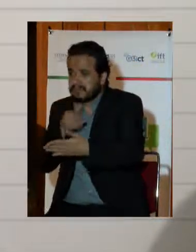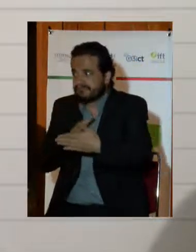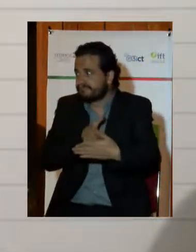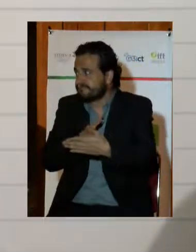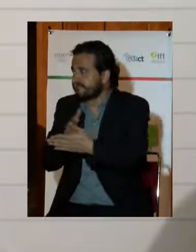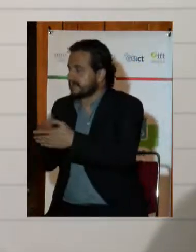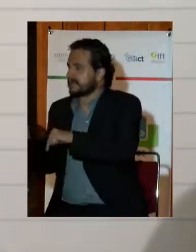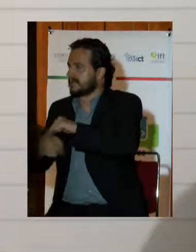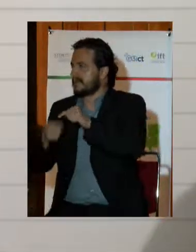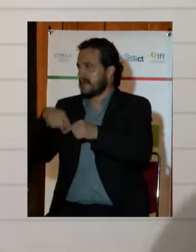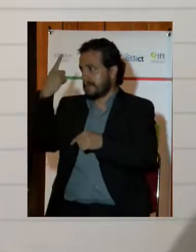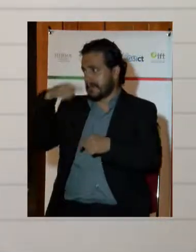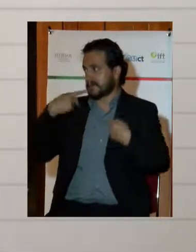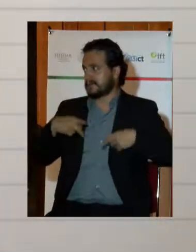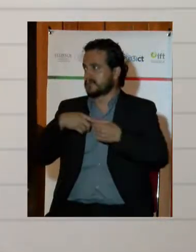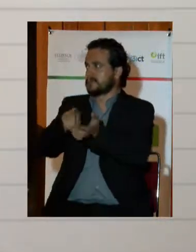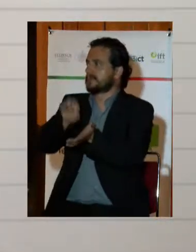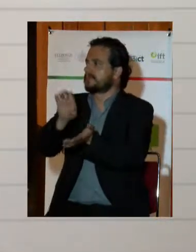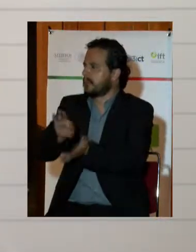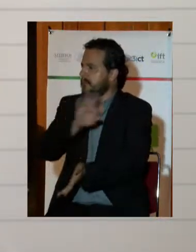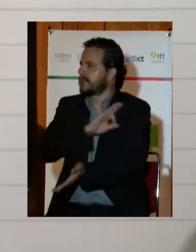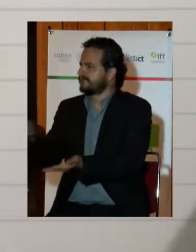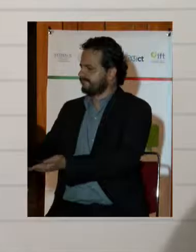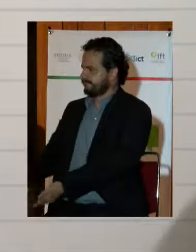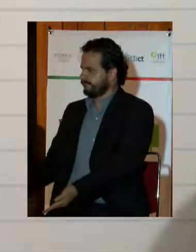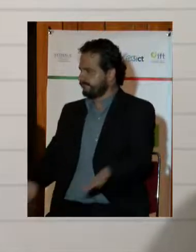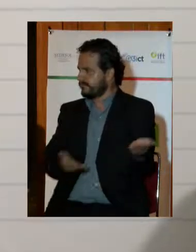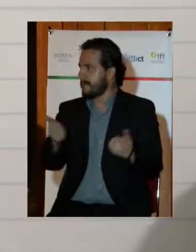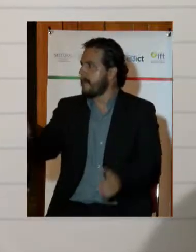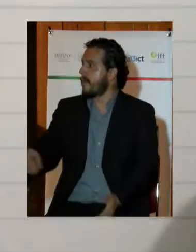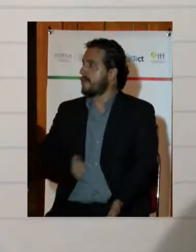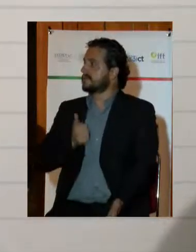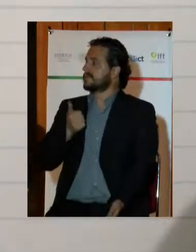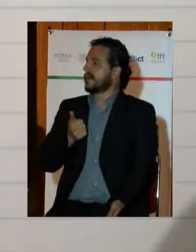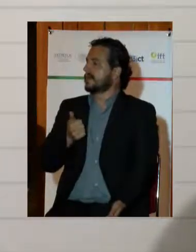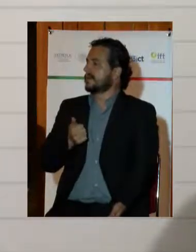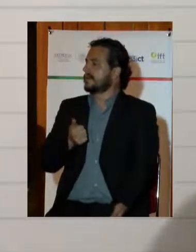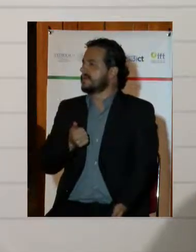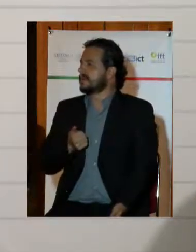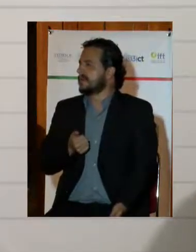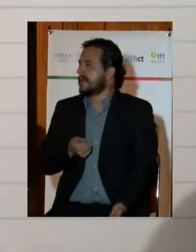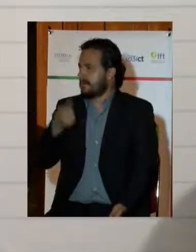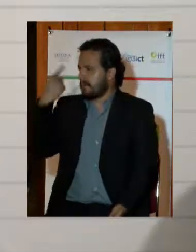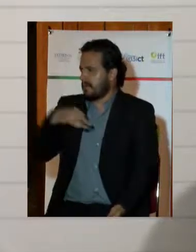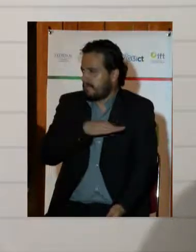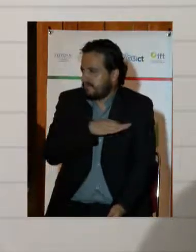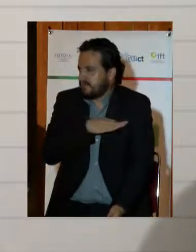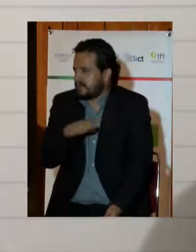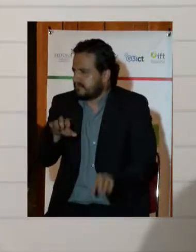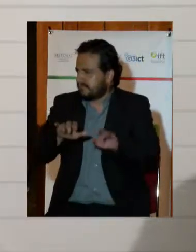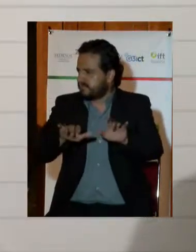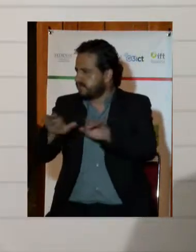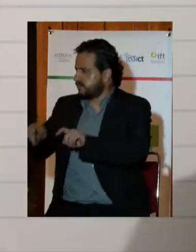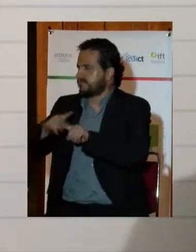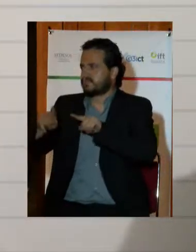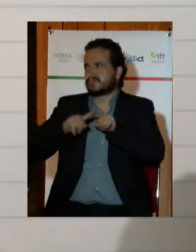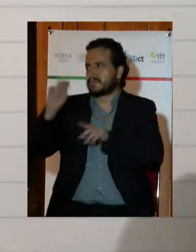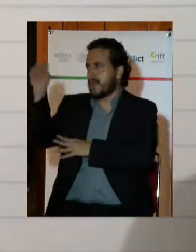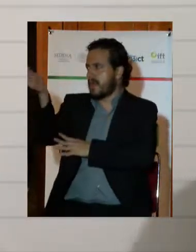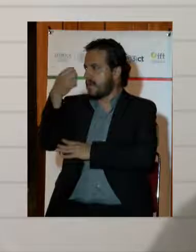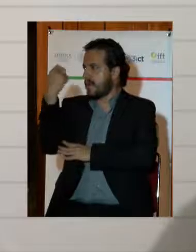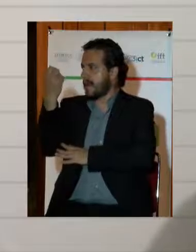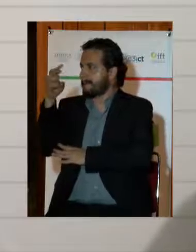los individuos para que puedan aprovechar al máximo sus capacidades. Así pues, nuestra empresa ha sido